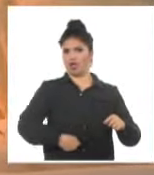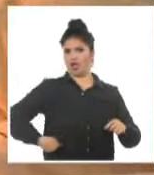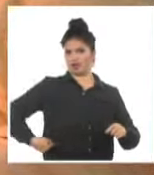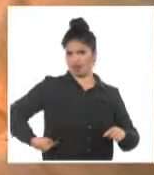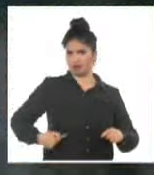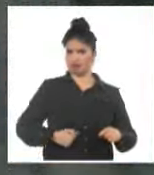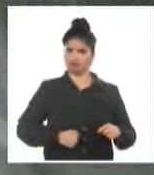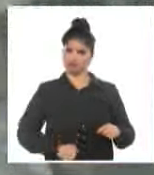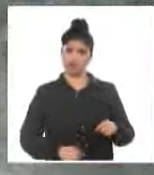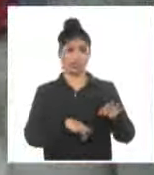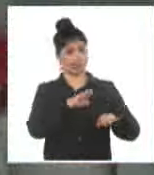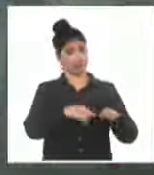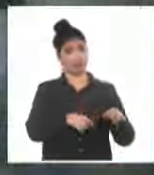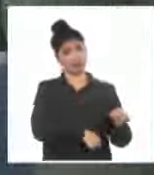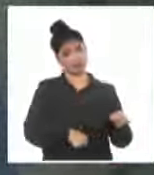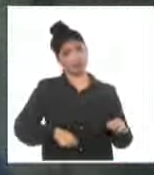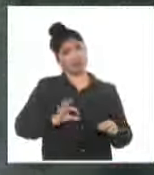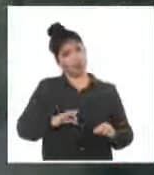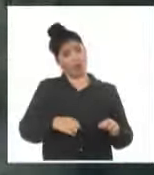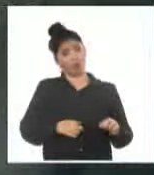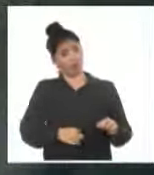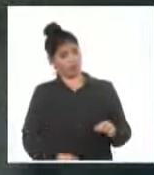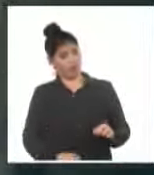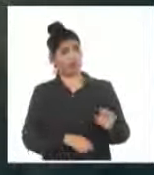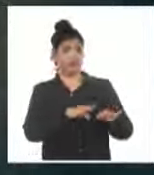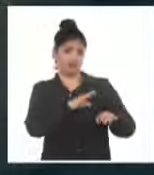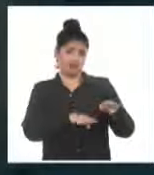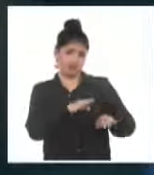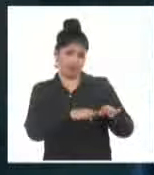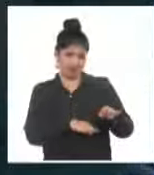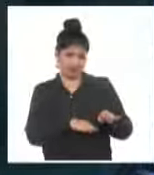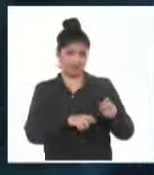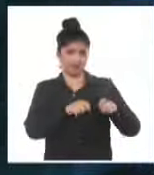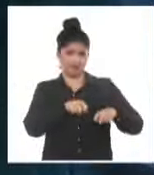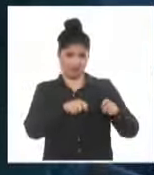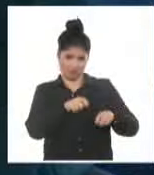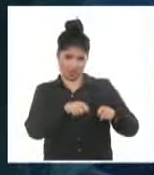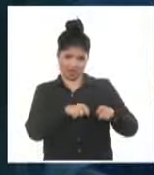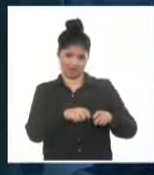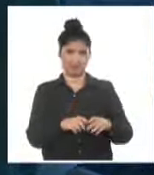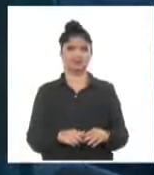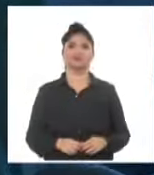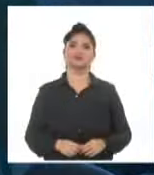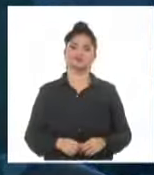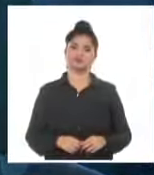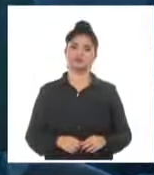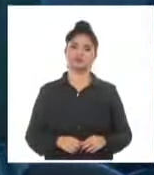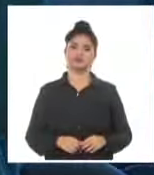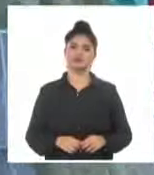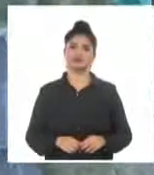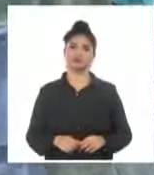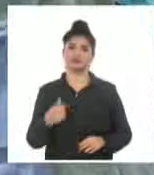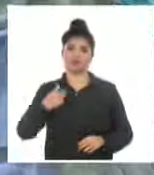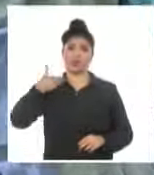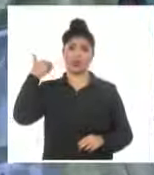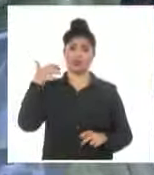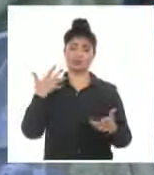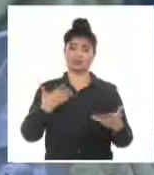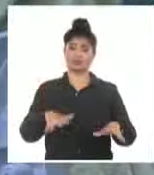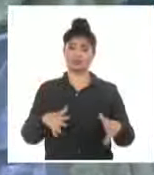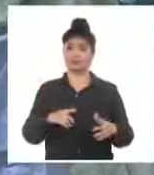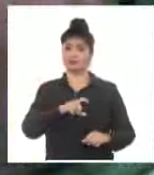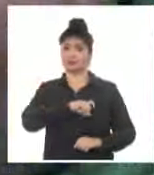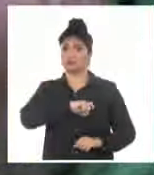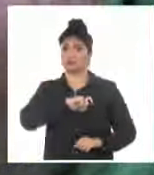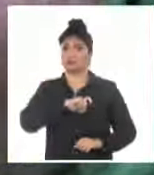sistema de salud, la pericia profesional y el humanismo de su gente. ¿Venciste los miedos? Vencí los miedos. Ya, esto